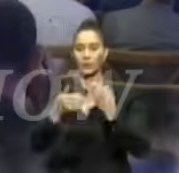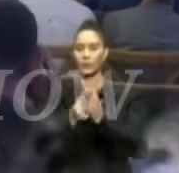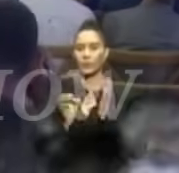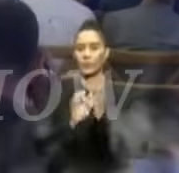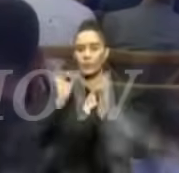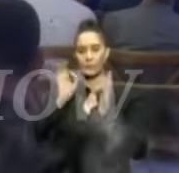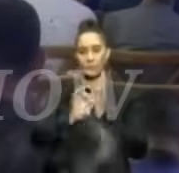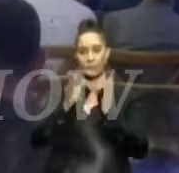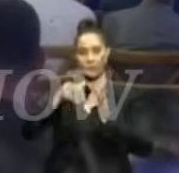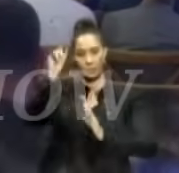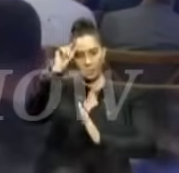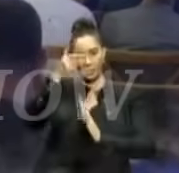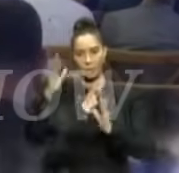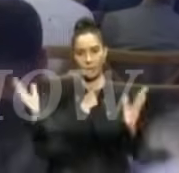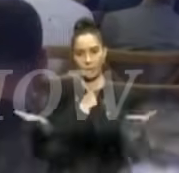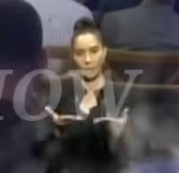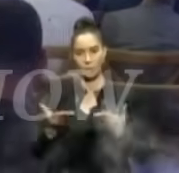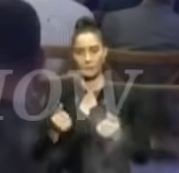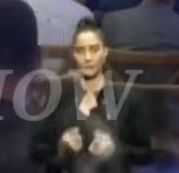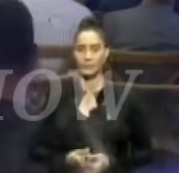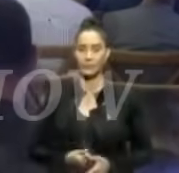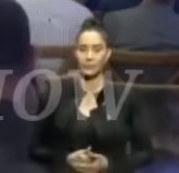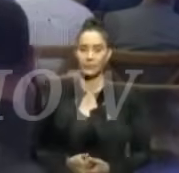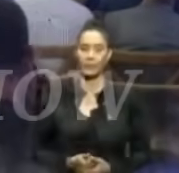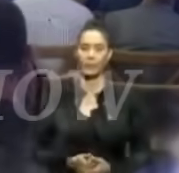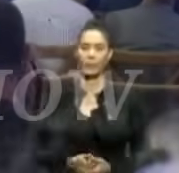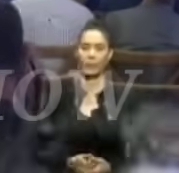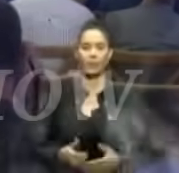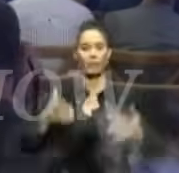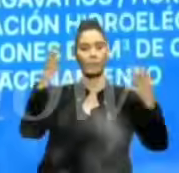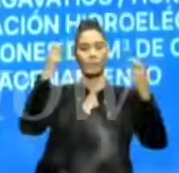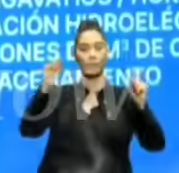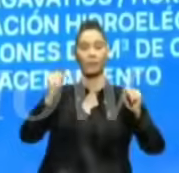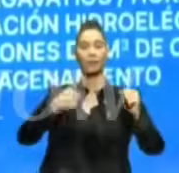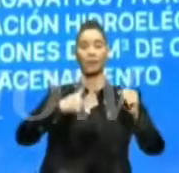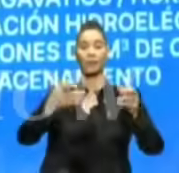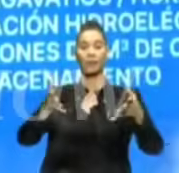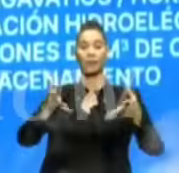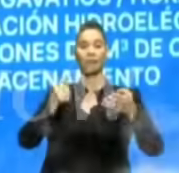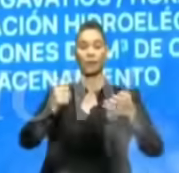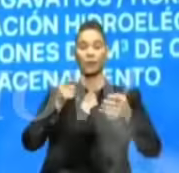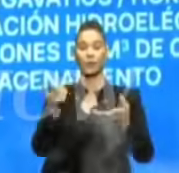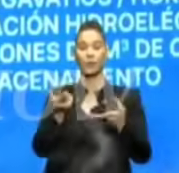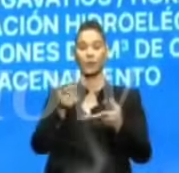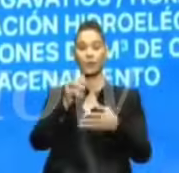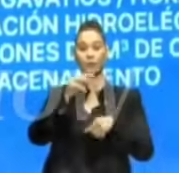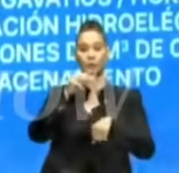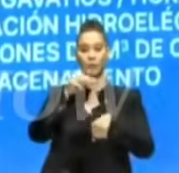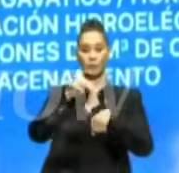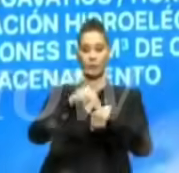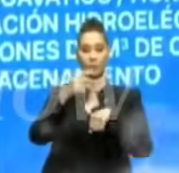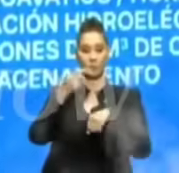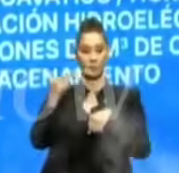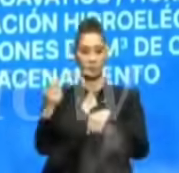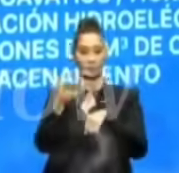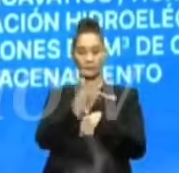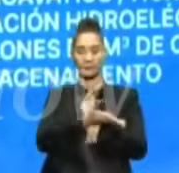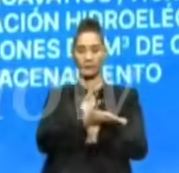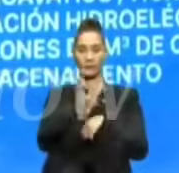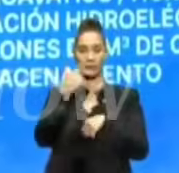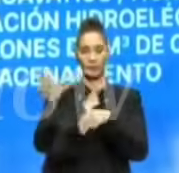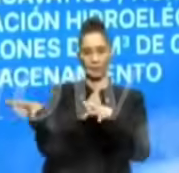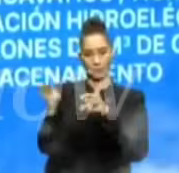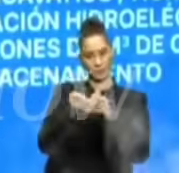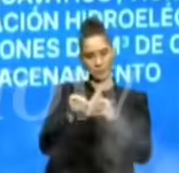funcionarios que nos acompañan esta tarde presidente yo quiero en el caso de montegrande para